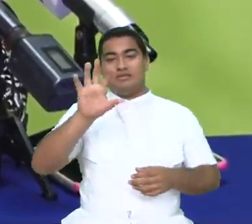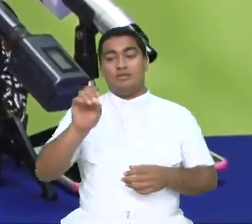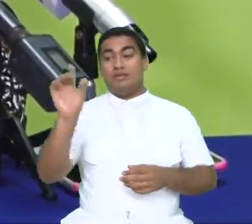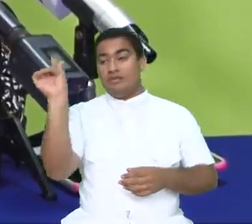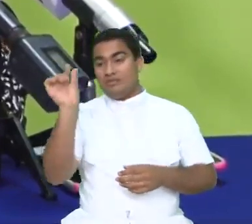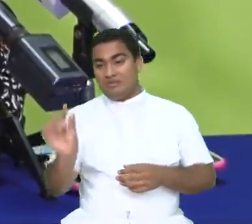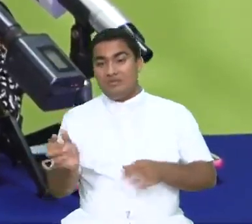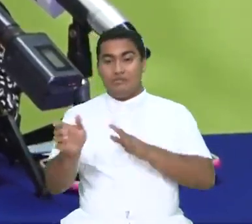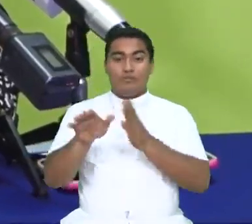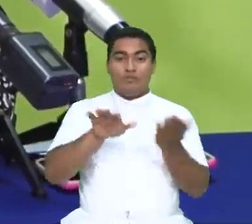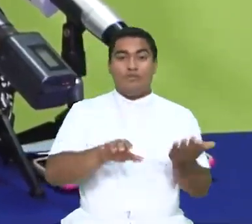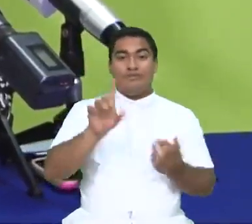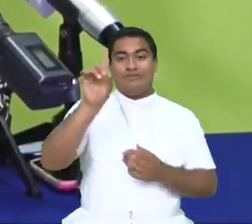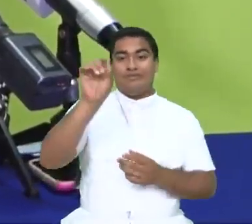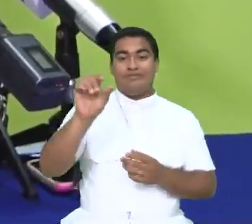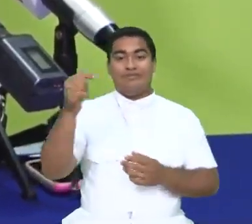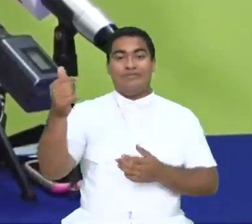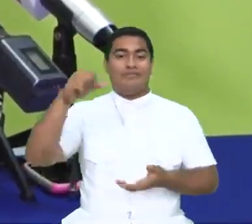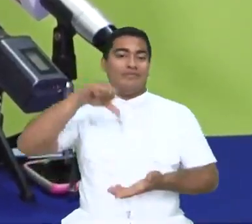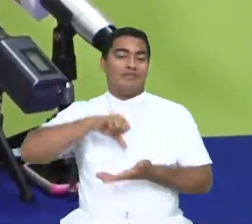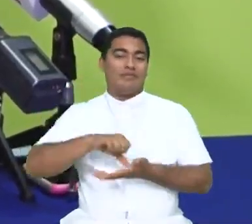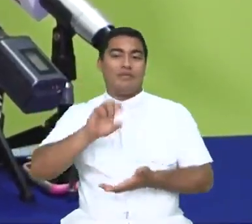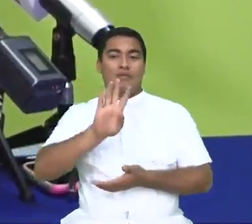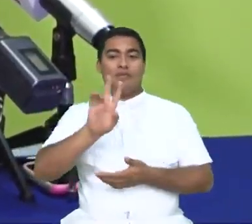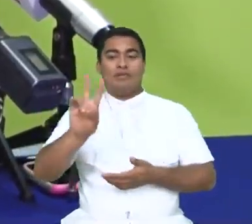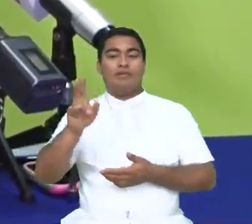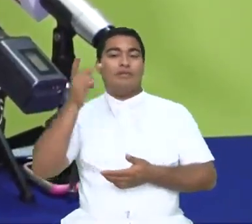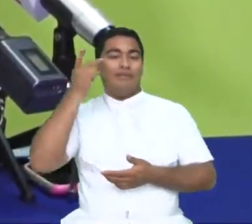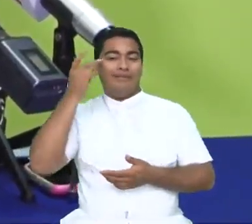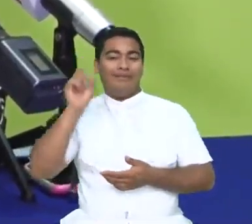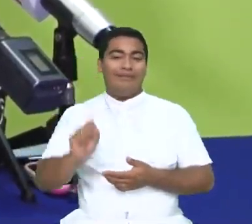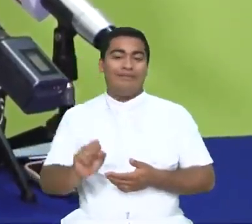Italia, 107 en Irán, 42 en Corea del Sur,